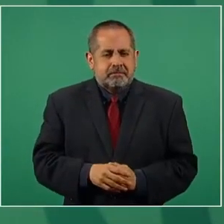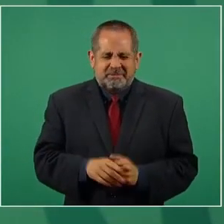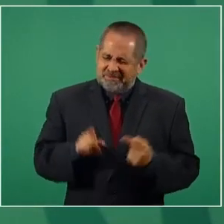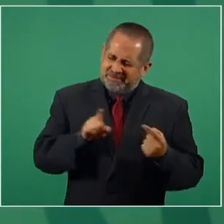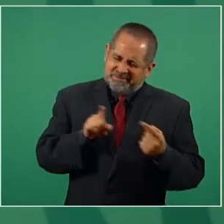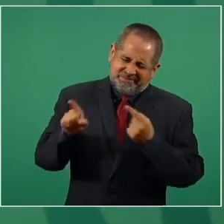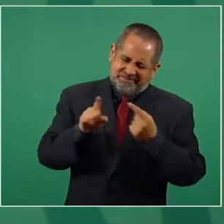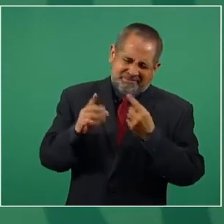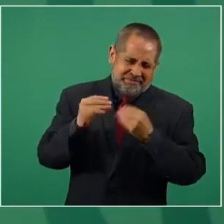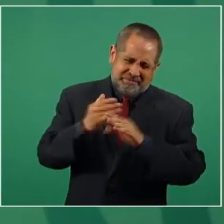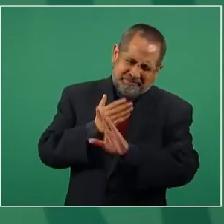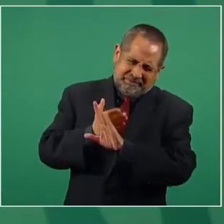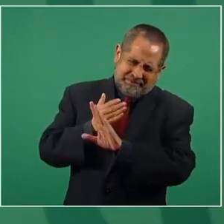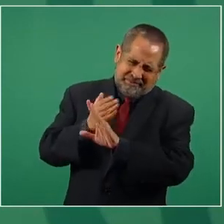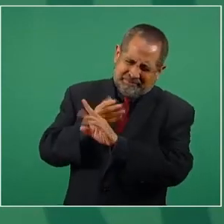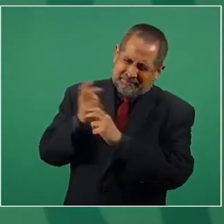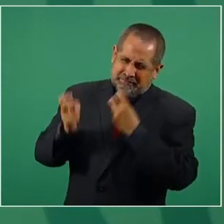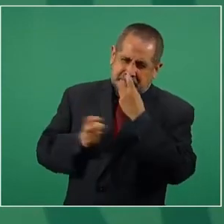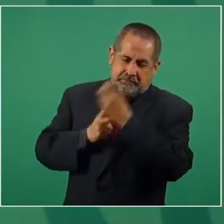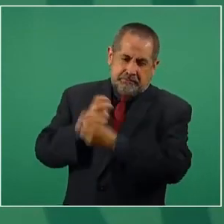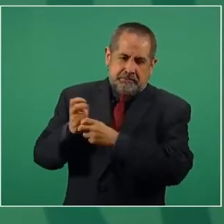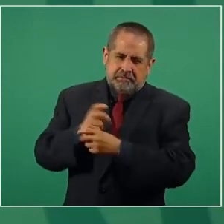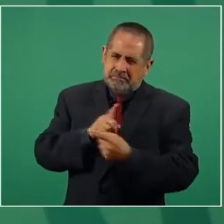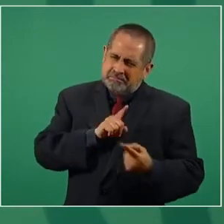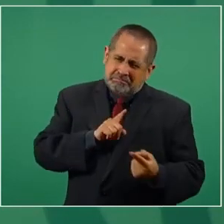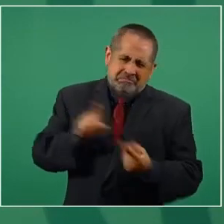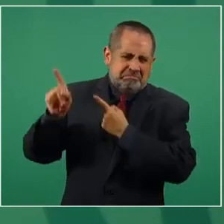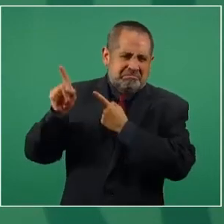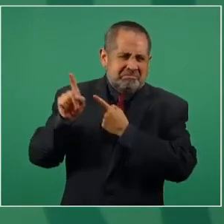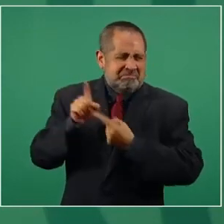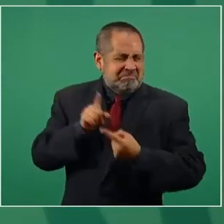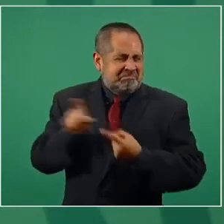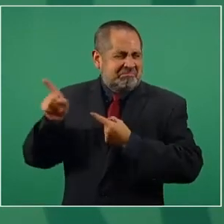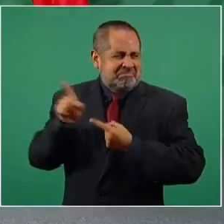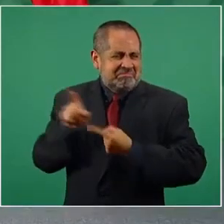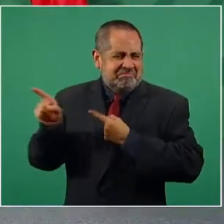atacaron muchísimo, lo insultaban,